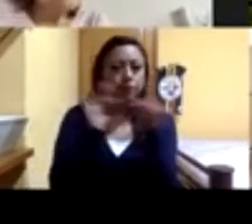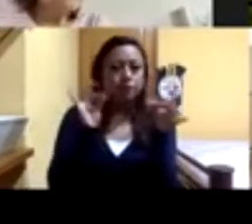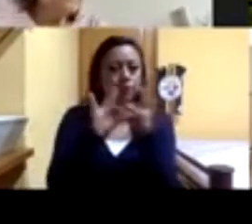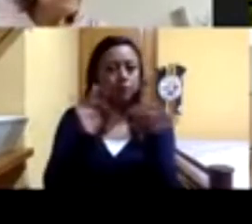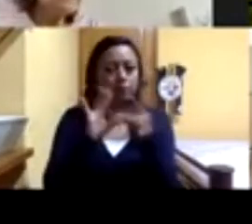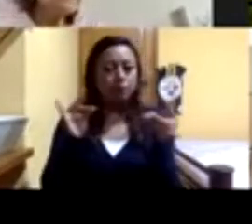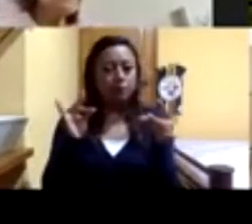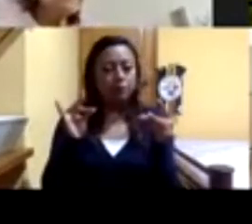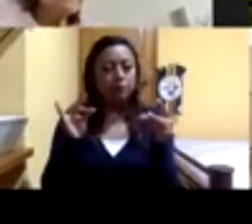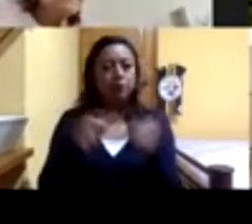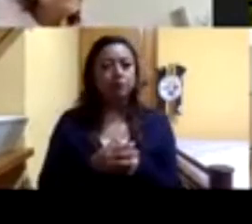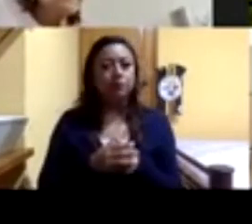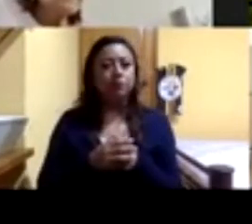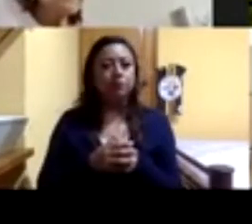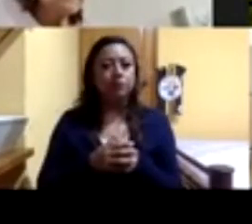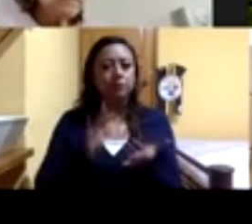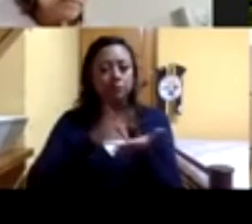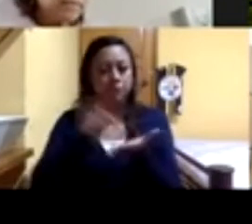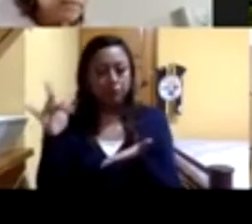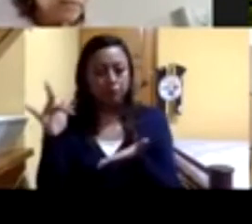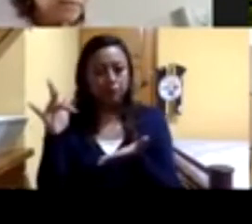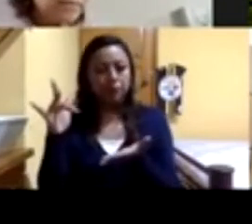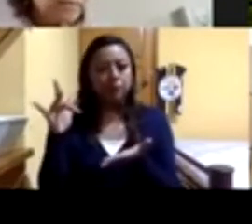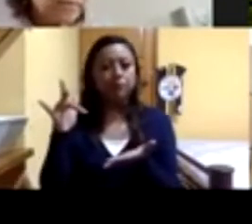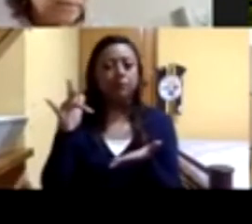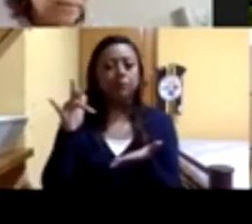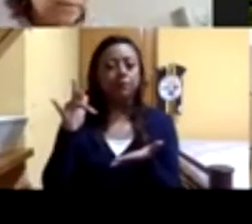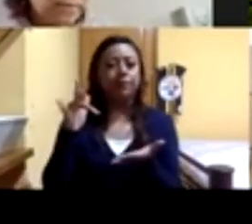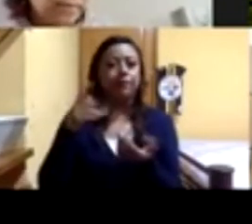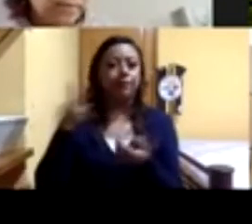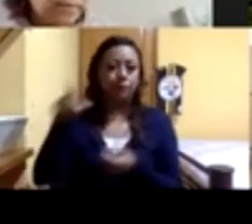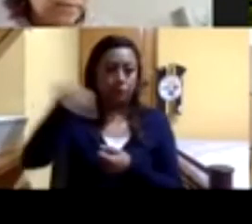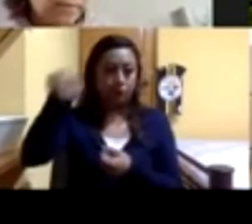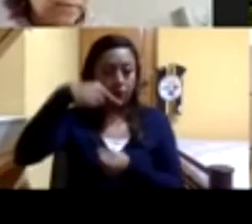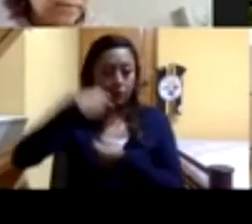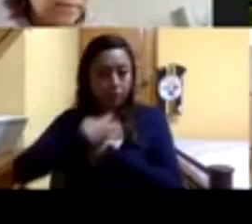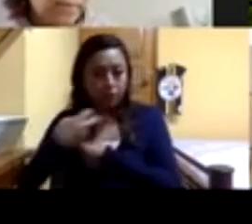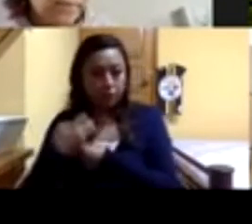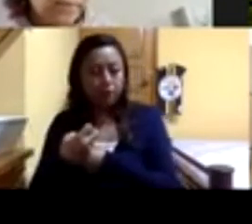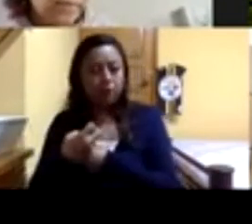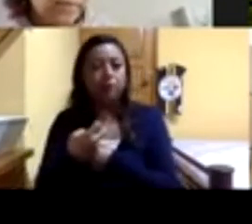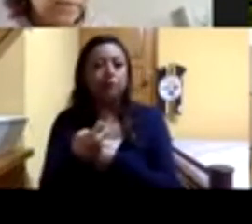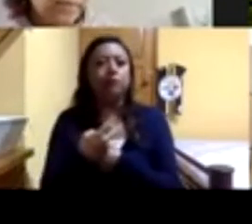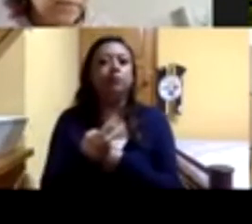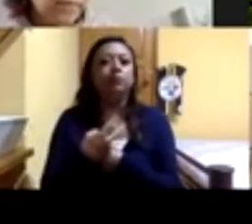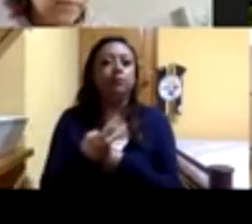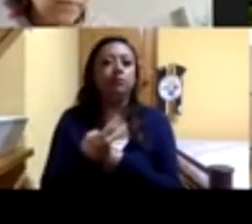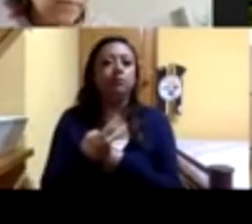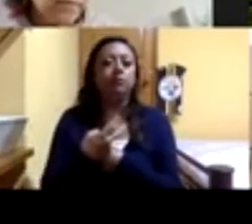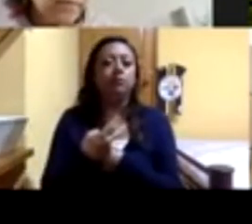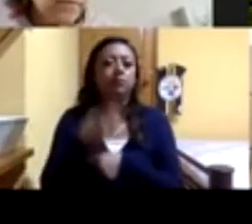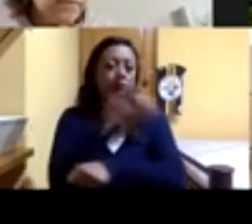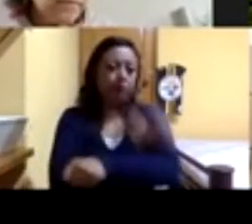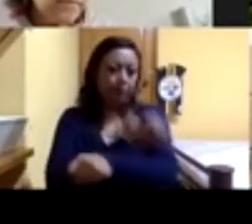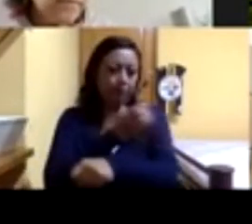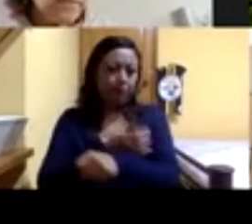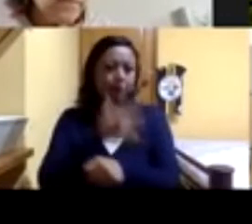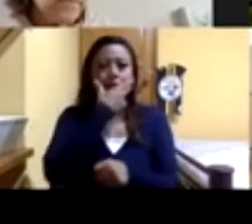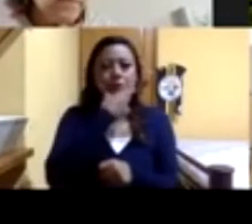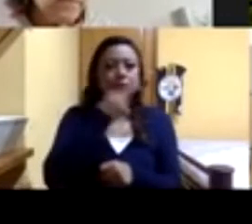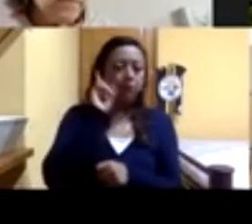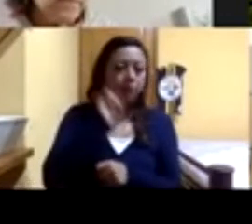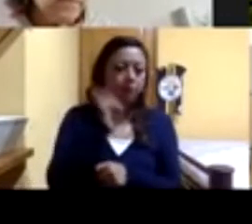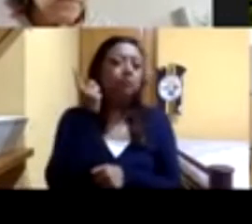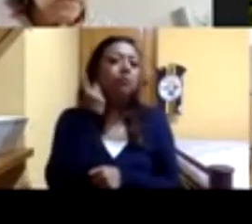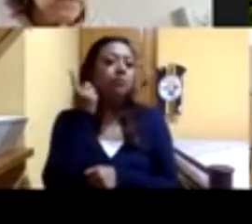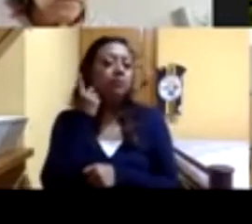quiero agradecer la invitación a mis compañeras, compañeros,